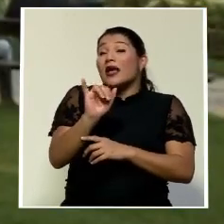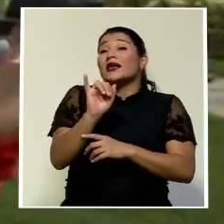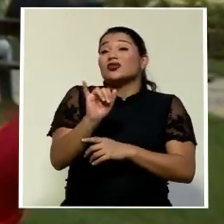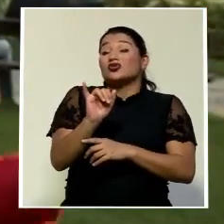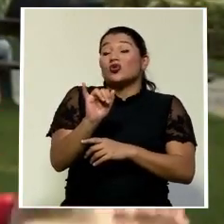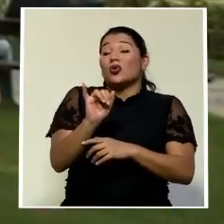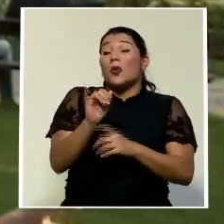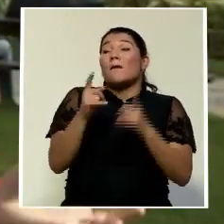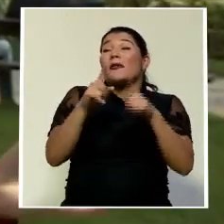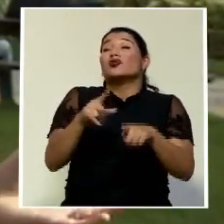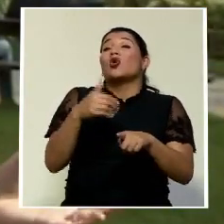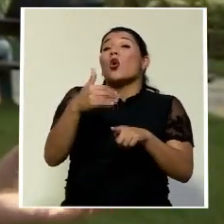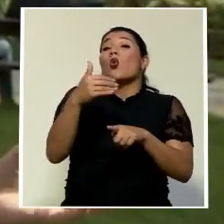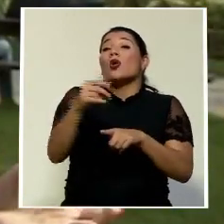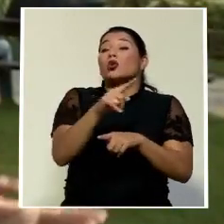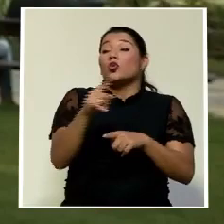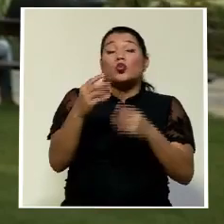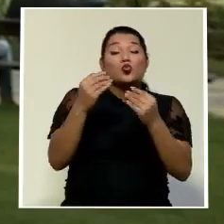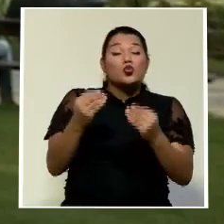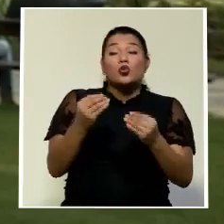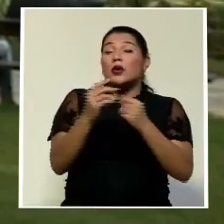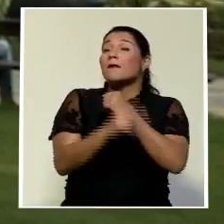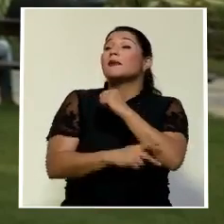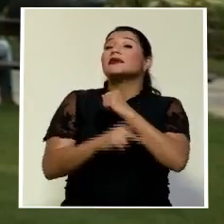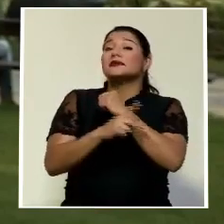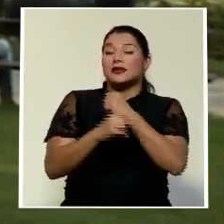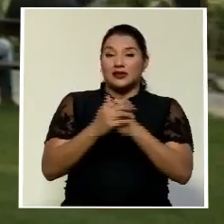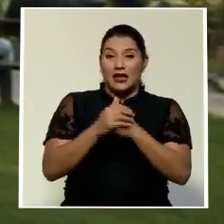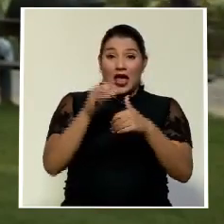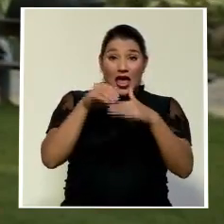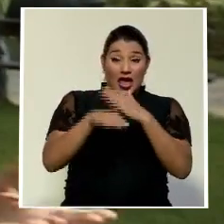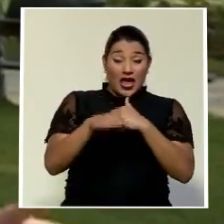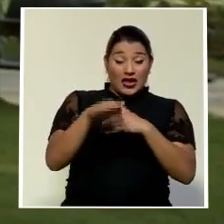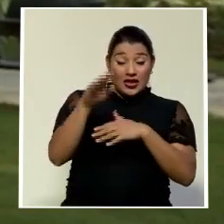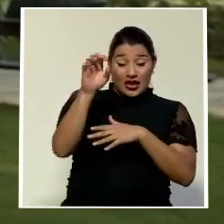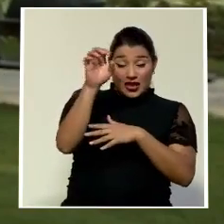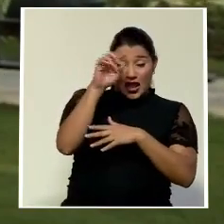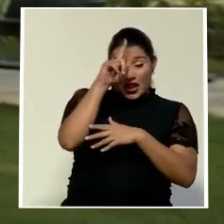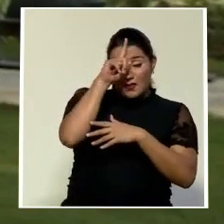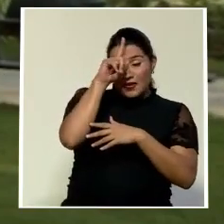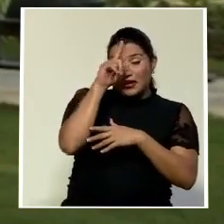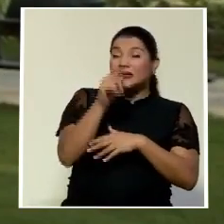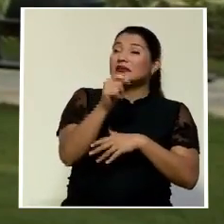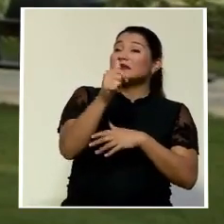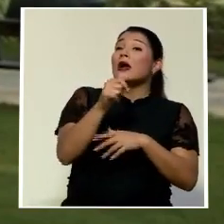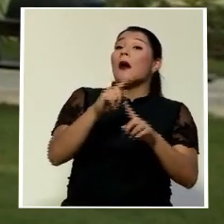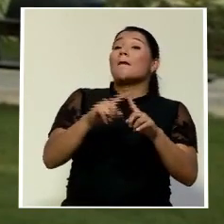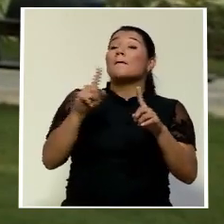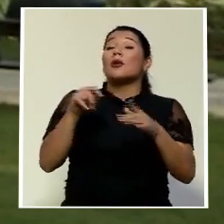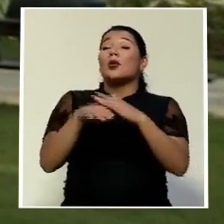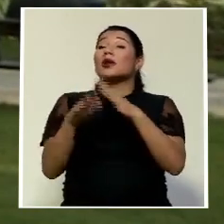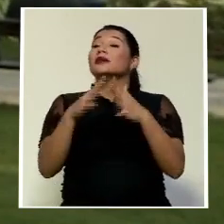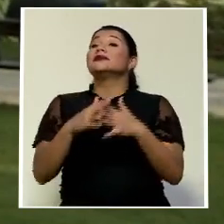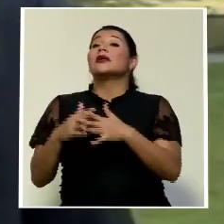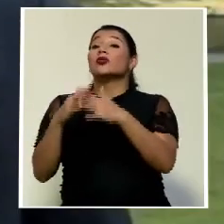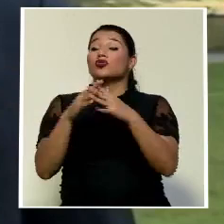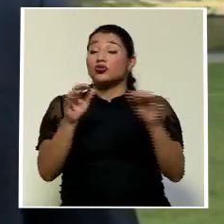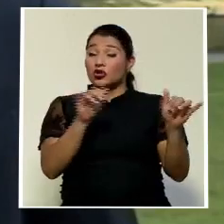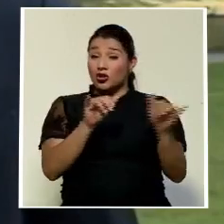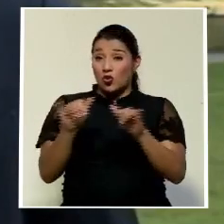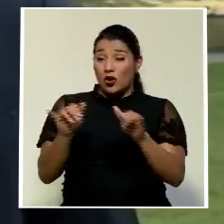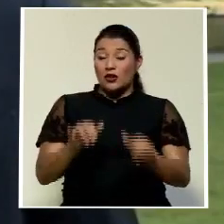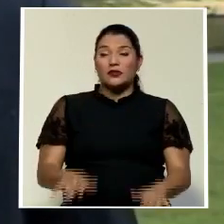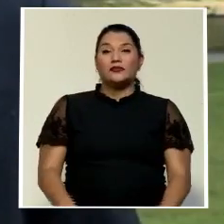Europa. El cambio en Alemania es un hecho, pero en Euronews también hemos querido saber cómo será la Unión Europea sin Merkel.